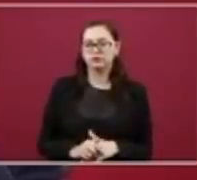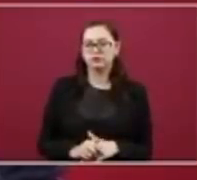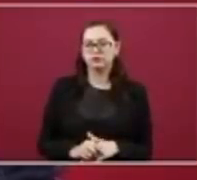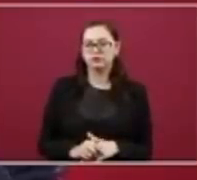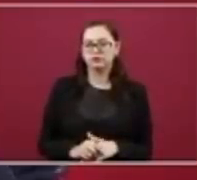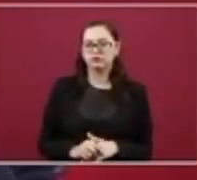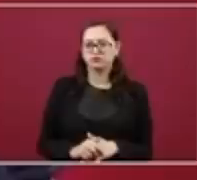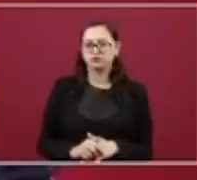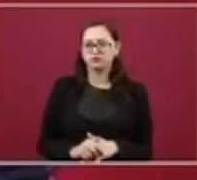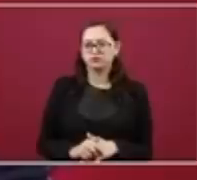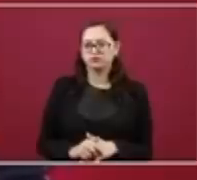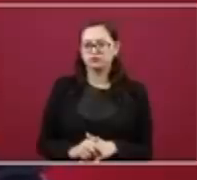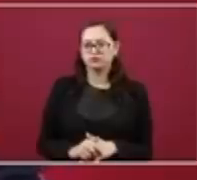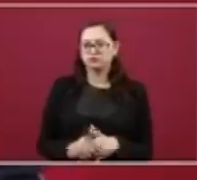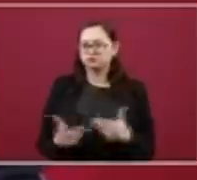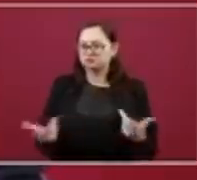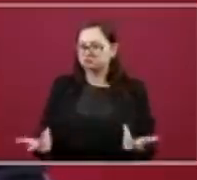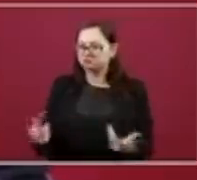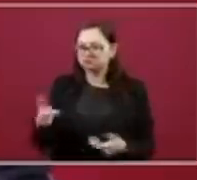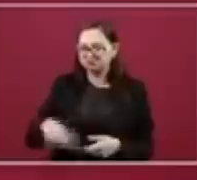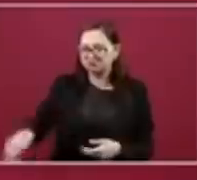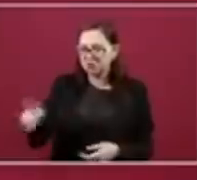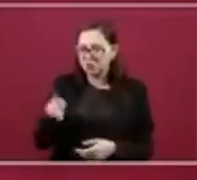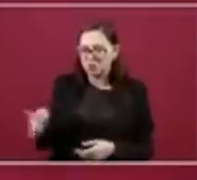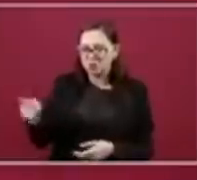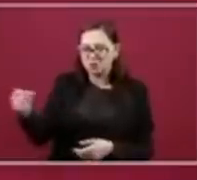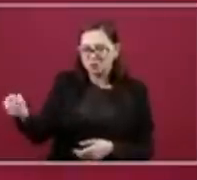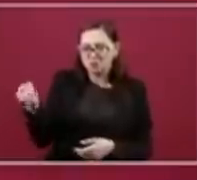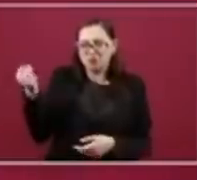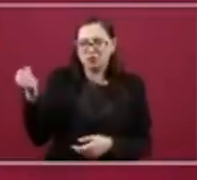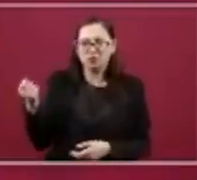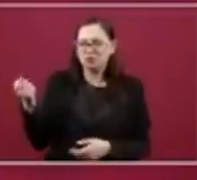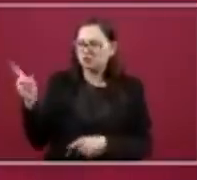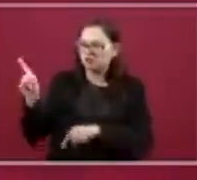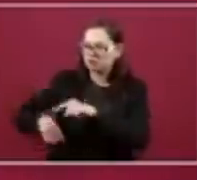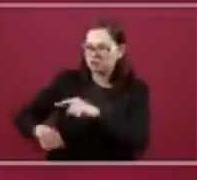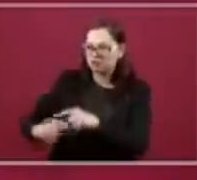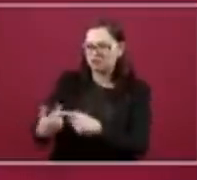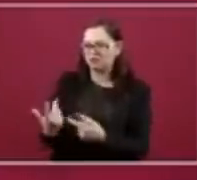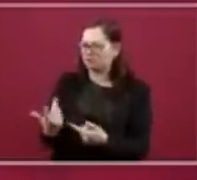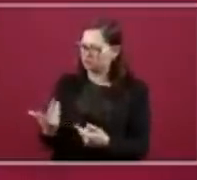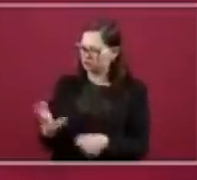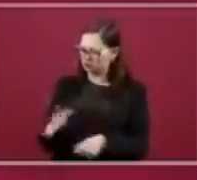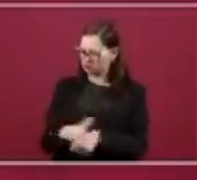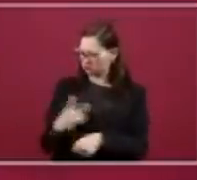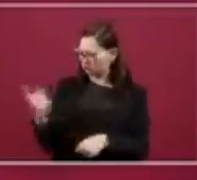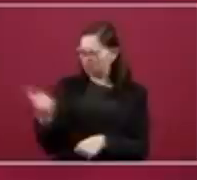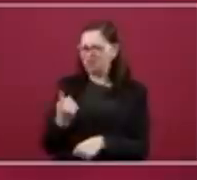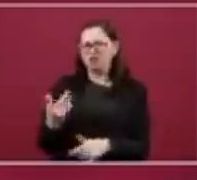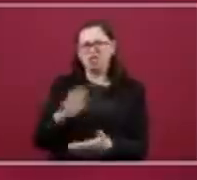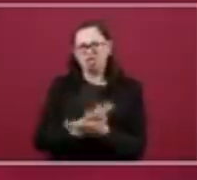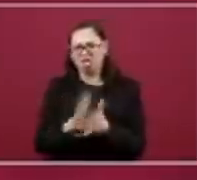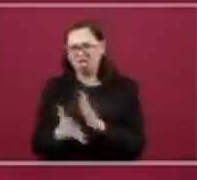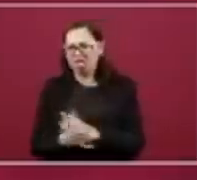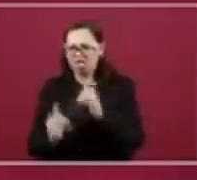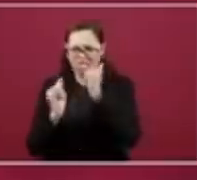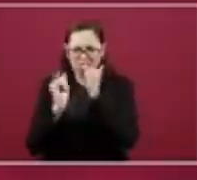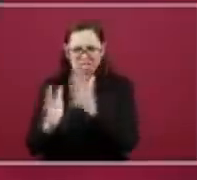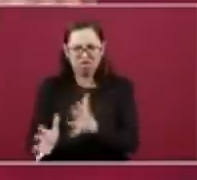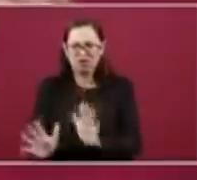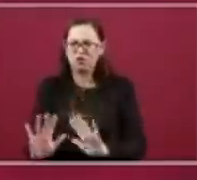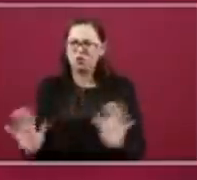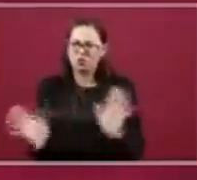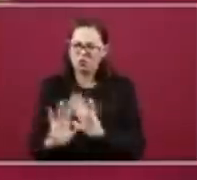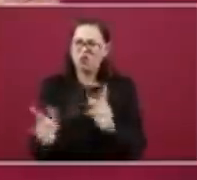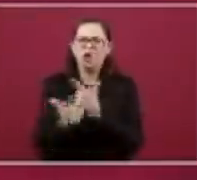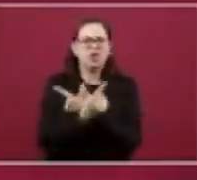no aplicar la democracia? Sin trampas, sin fraudes, con libertad